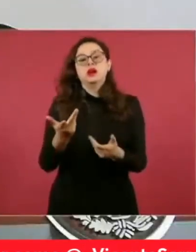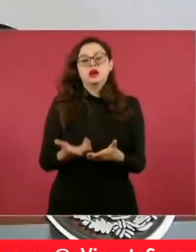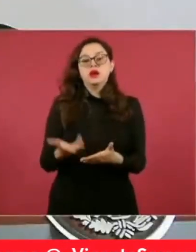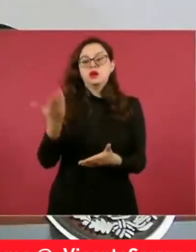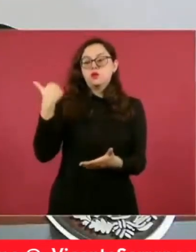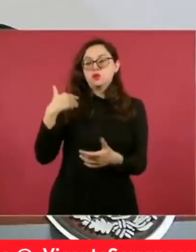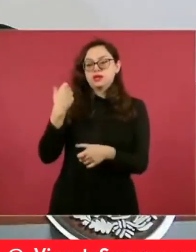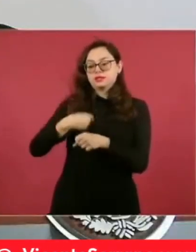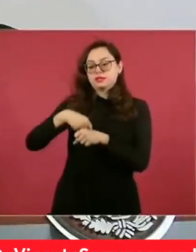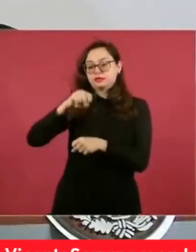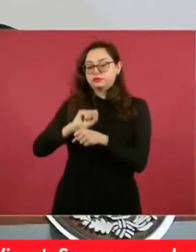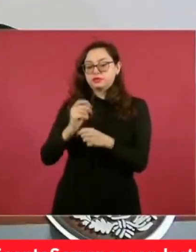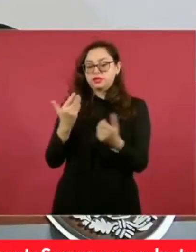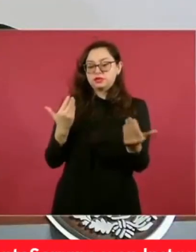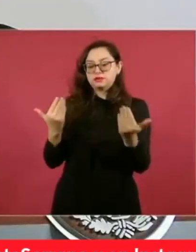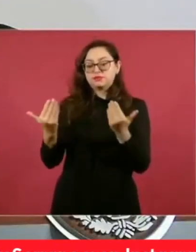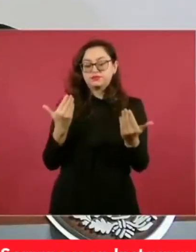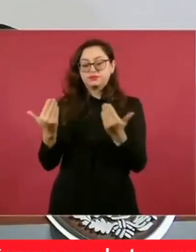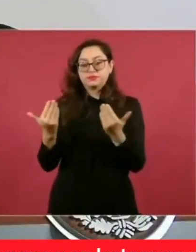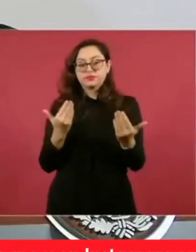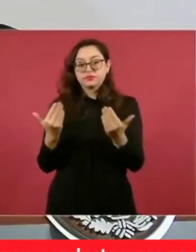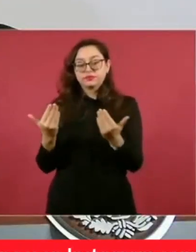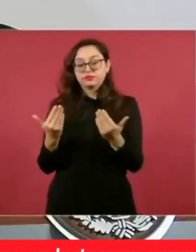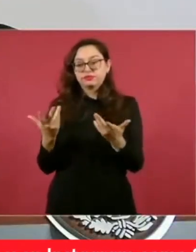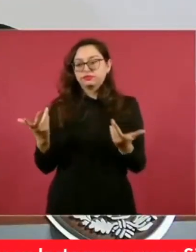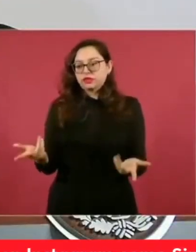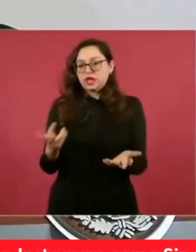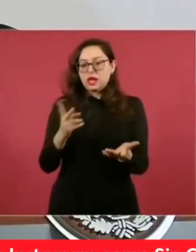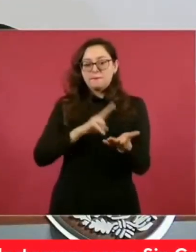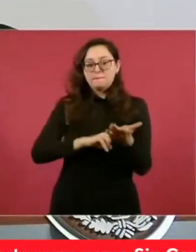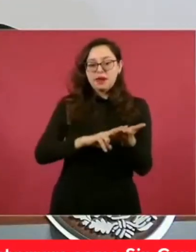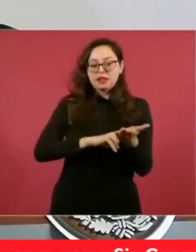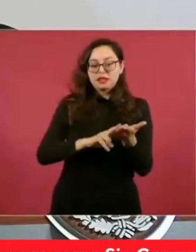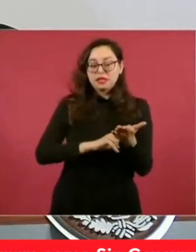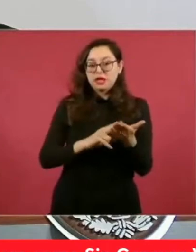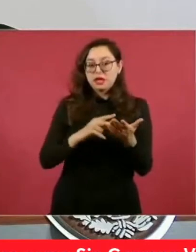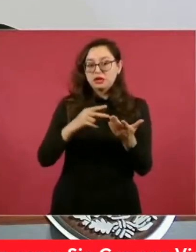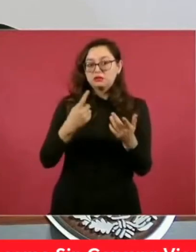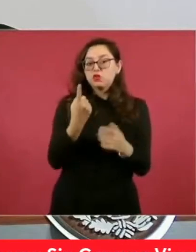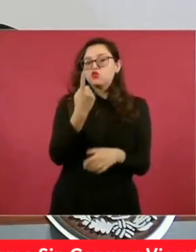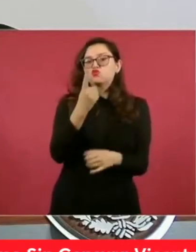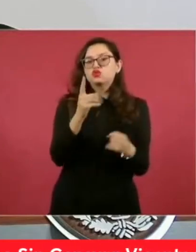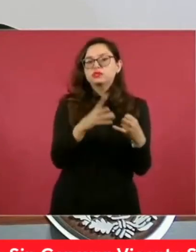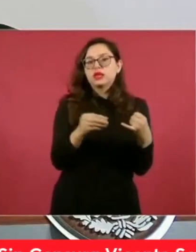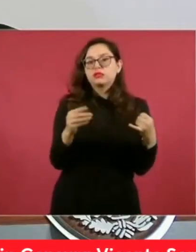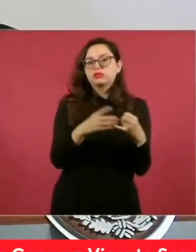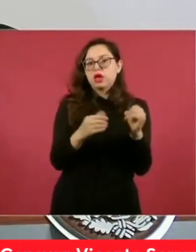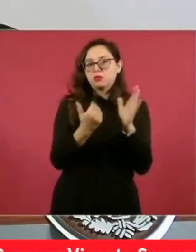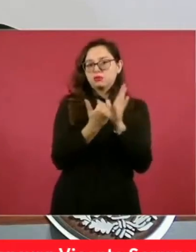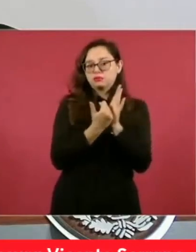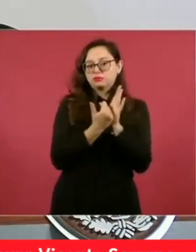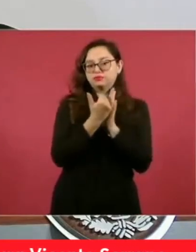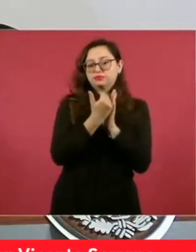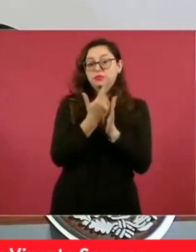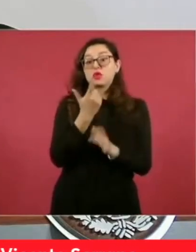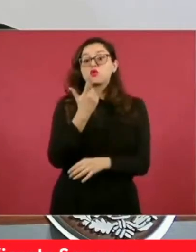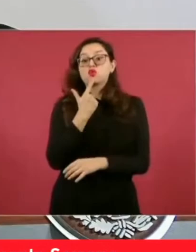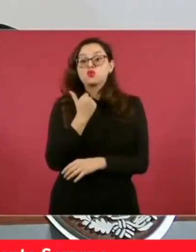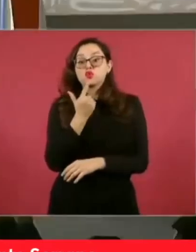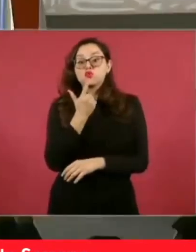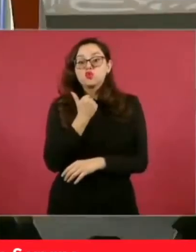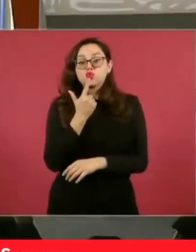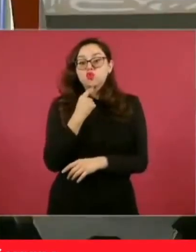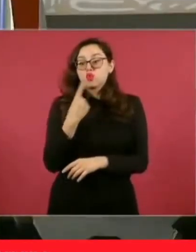gasolina regular únicamente subió 1 centavo. En el caso de la gasolina premium de alto octanaje, de la